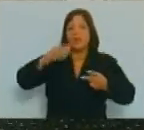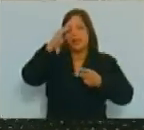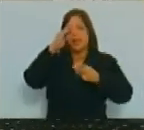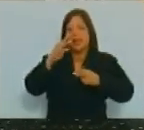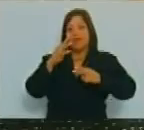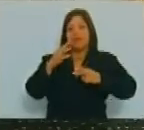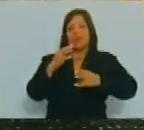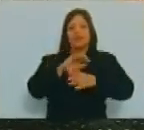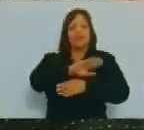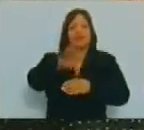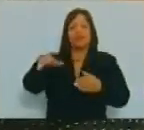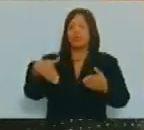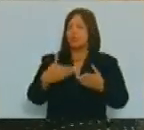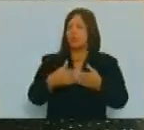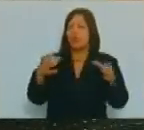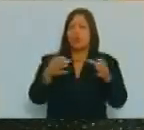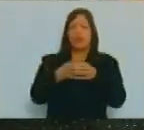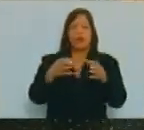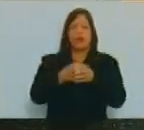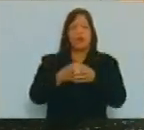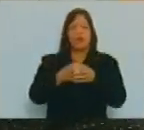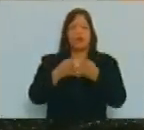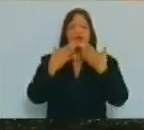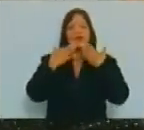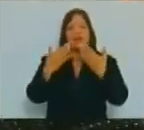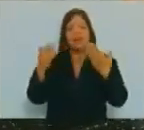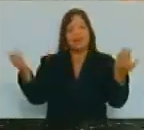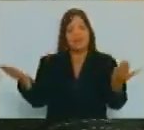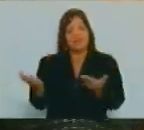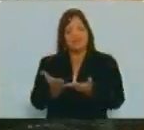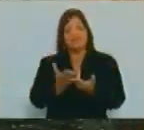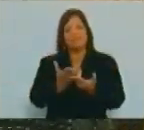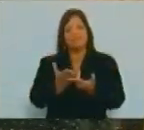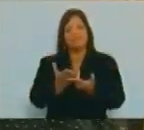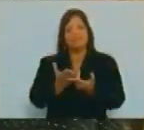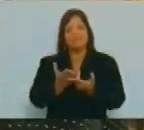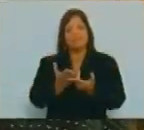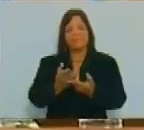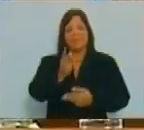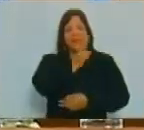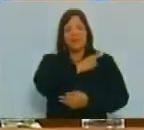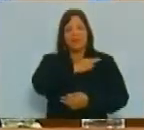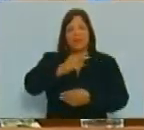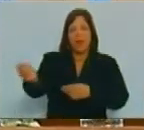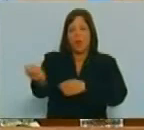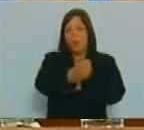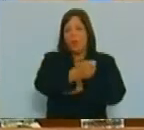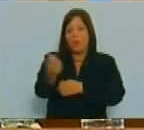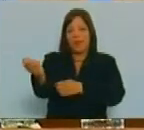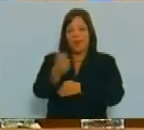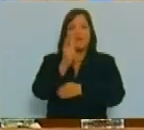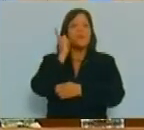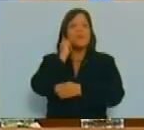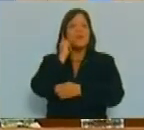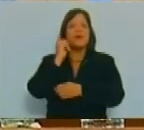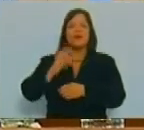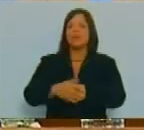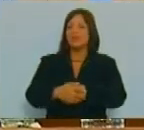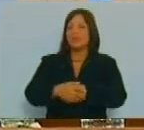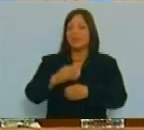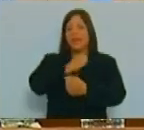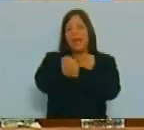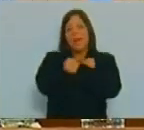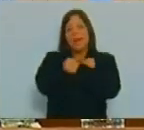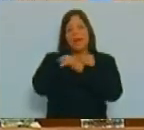y todo su tren ejecutivo nuestra comandante del cuerpo de bombero bien querida por el pueblo